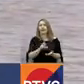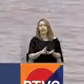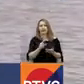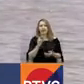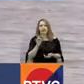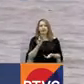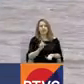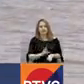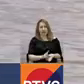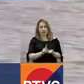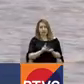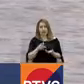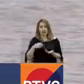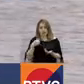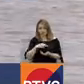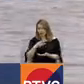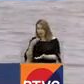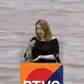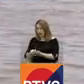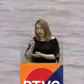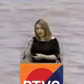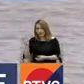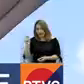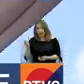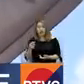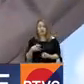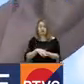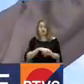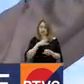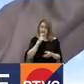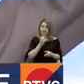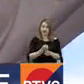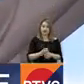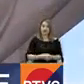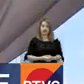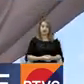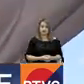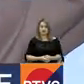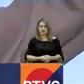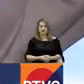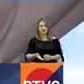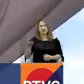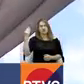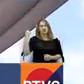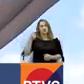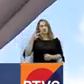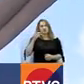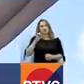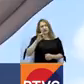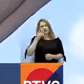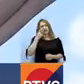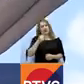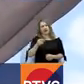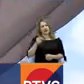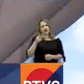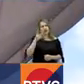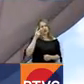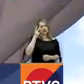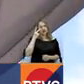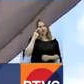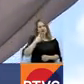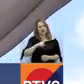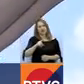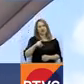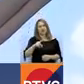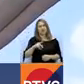y pagamos arriendo las situaciones siempre dura ese momento hace como unos 15 20 días ya sucedió nuevamente que